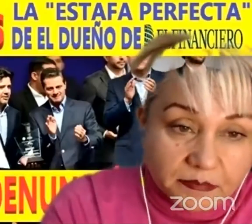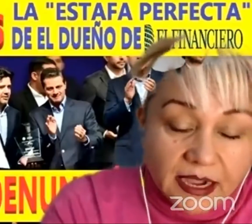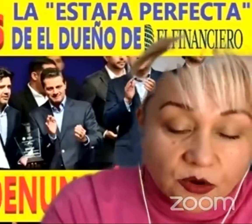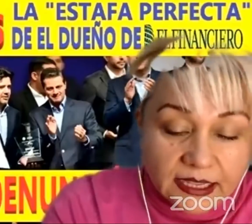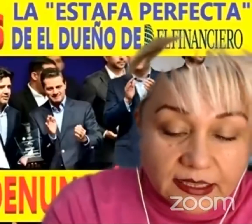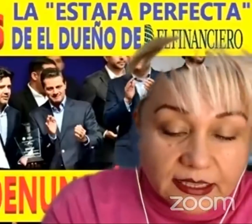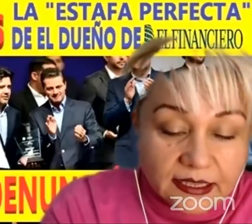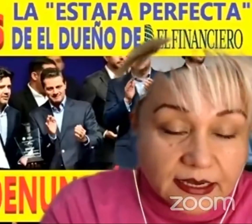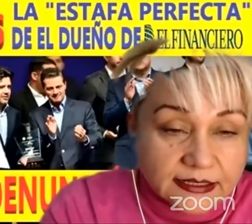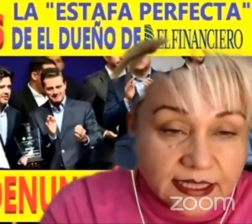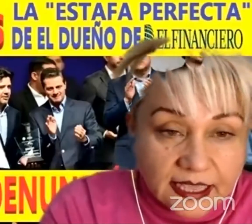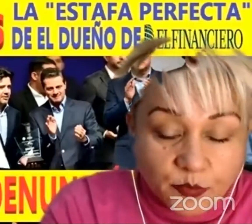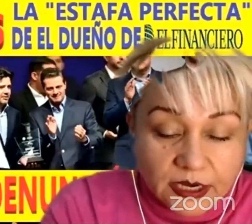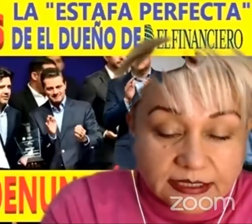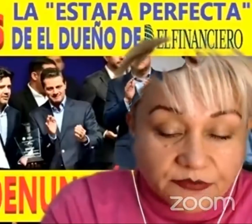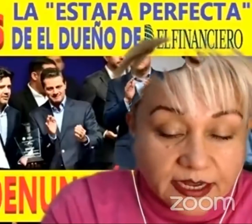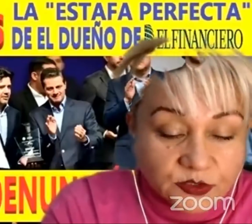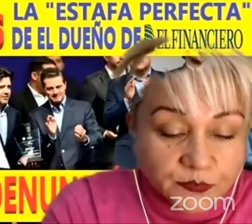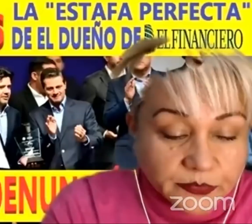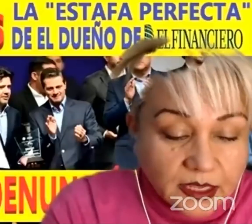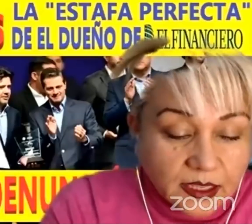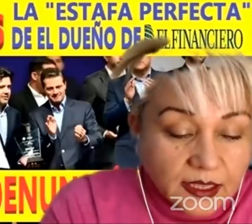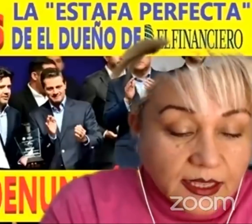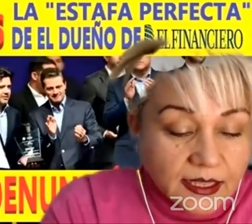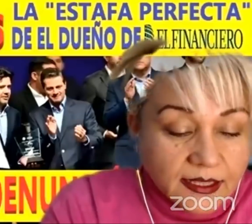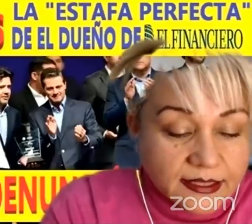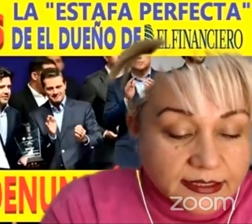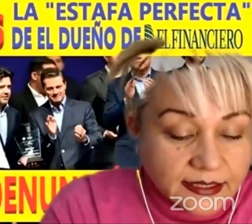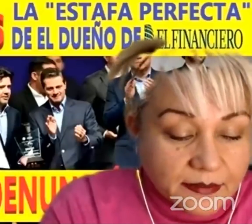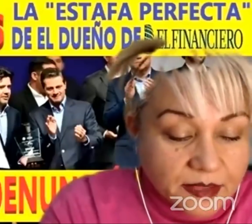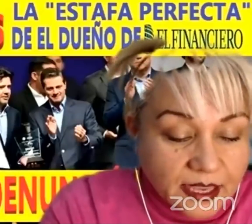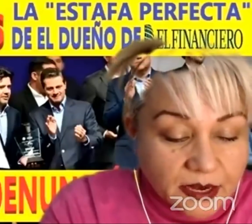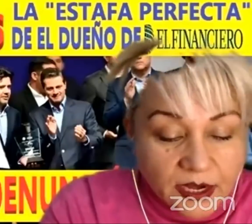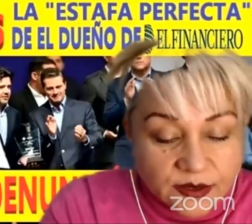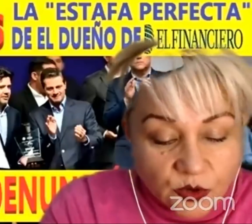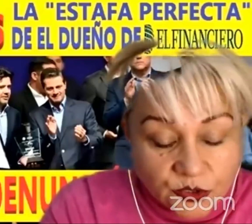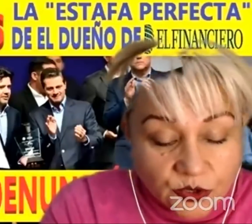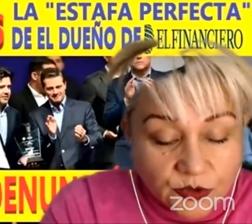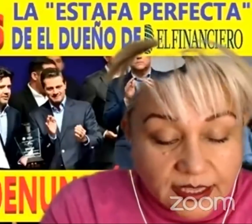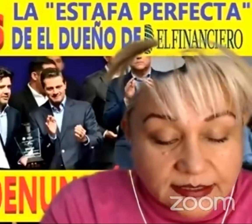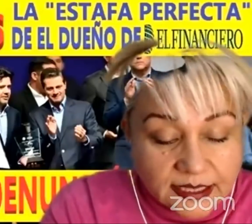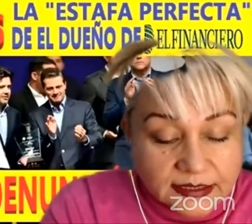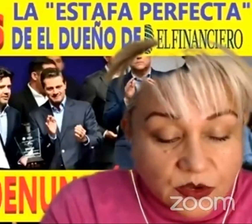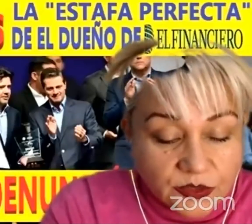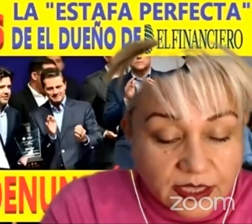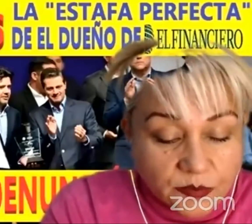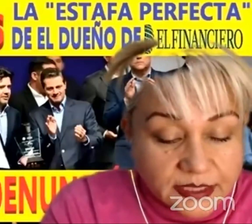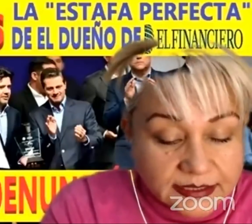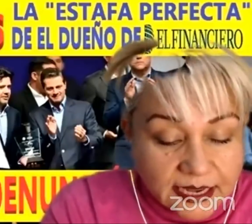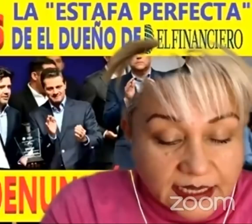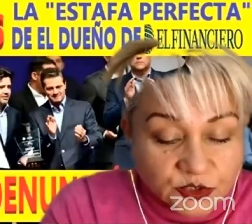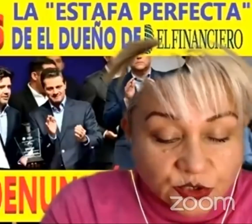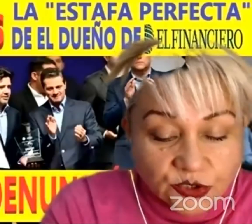el pago que les darían por el Ceferezo. Dice también, Manuel Arroyo es CEO